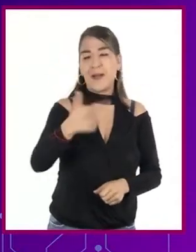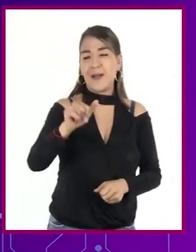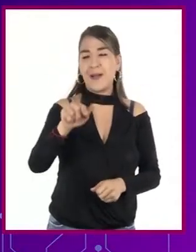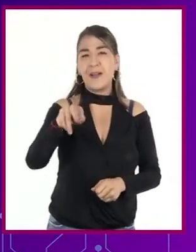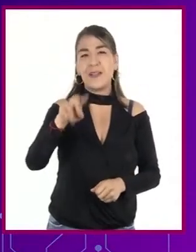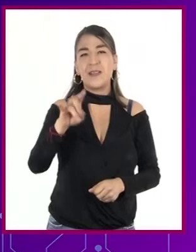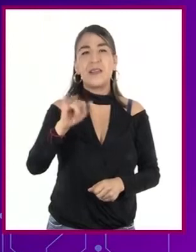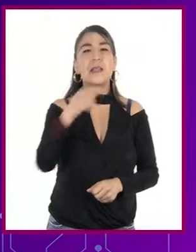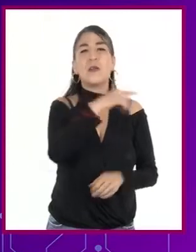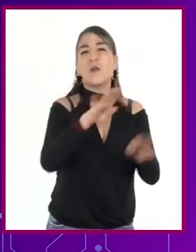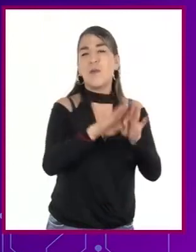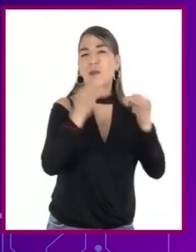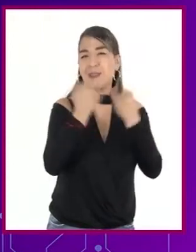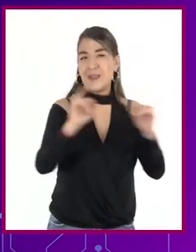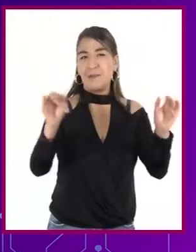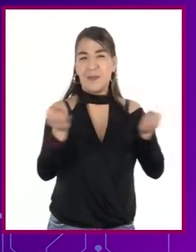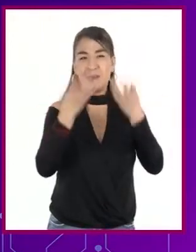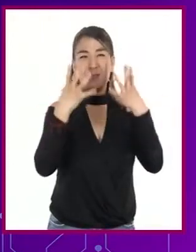su independencia.